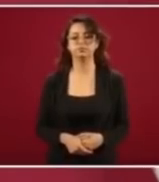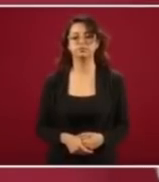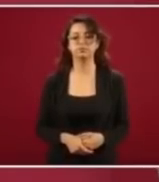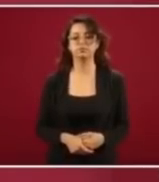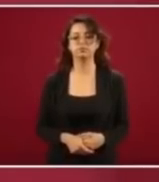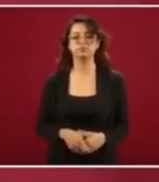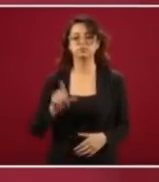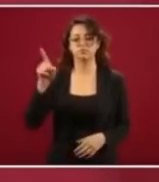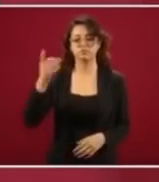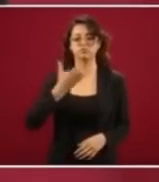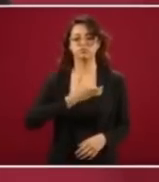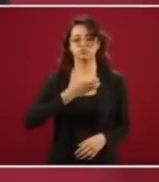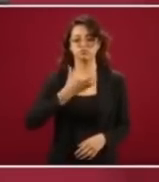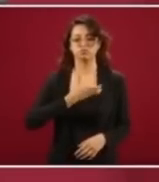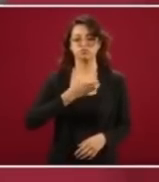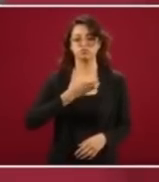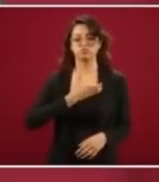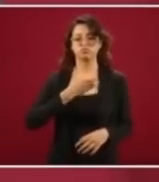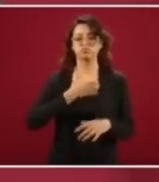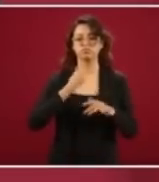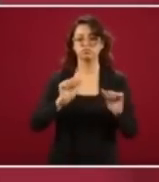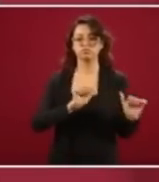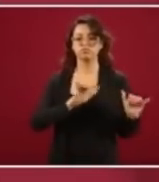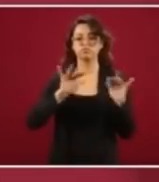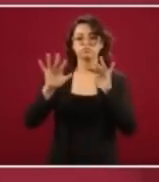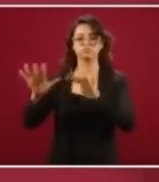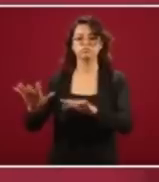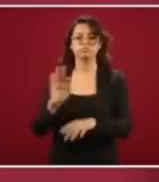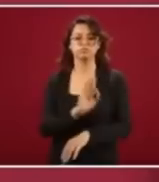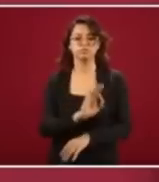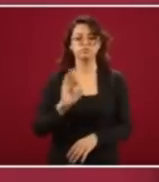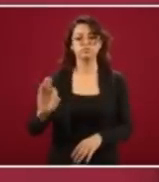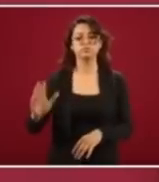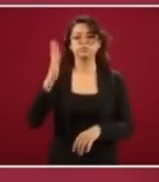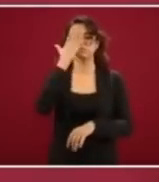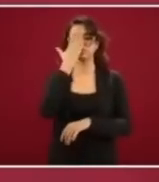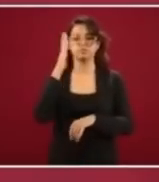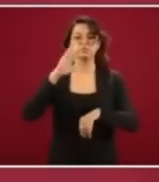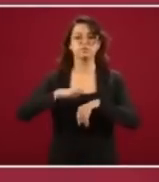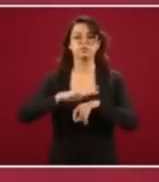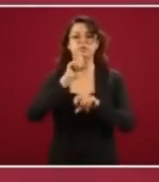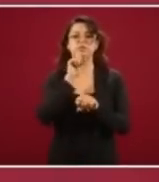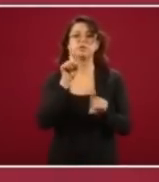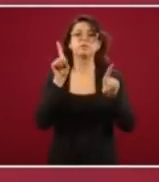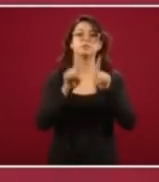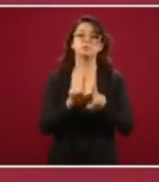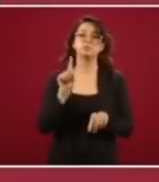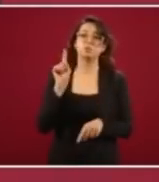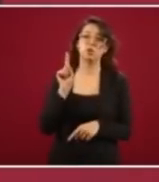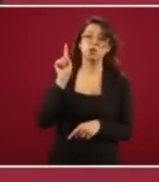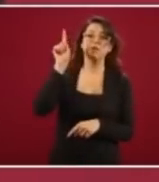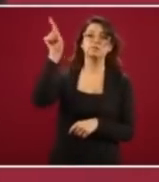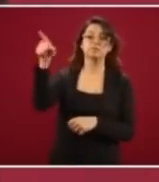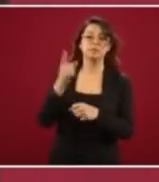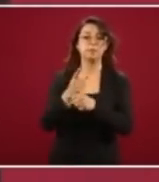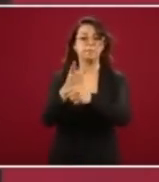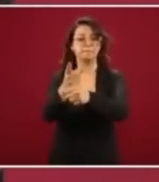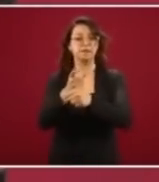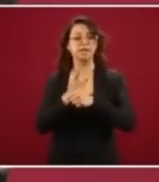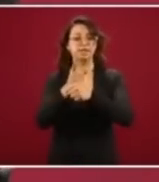para conmemorar esta fecha y vamos a estar también en la Ciudadela.